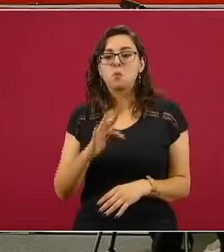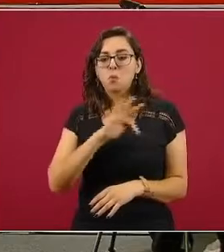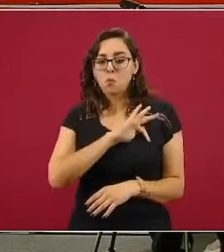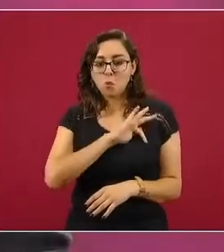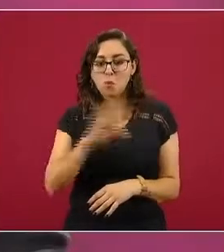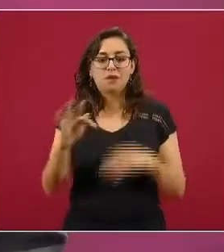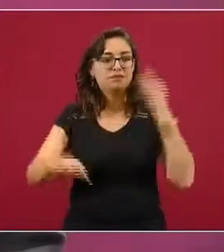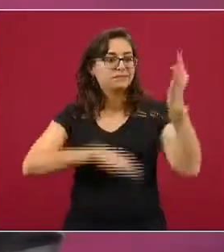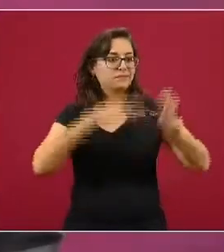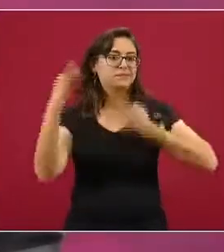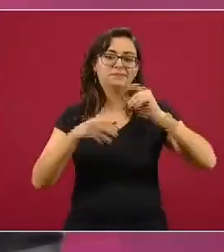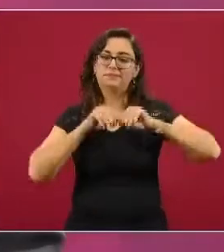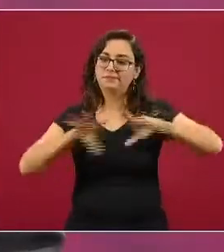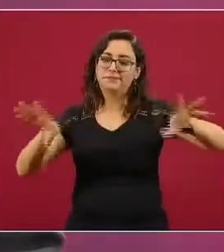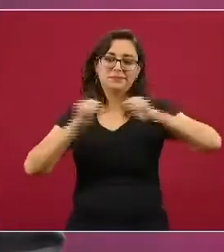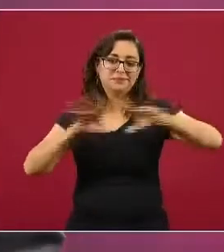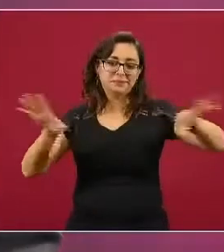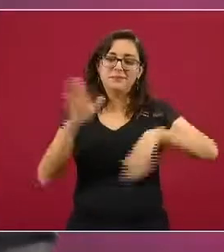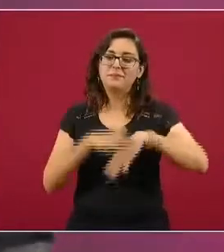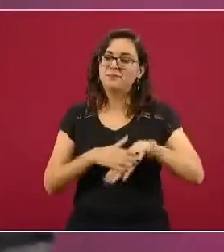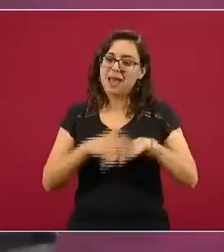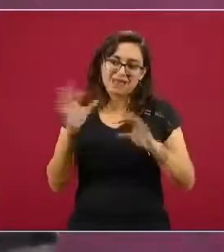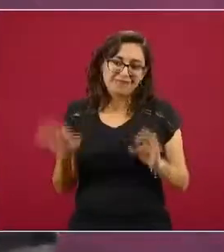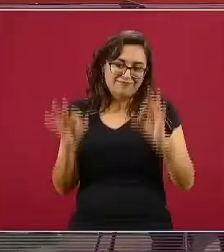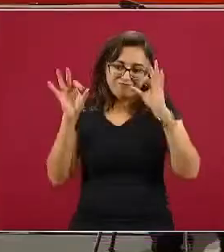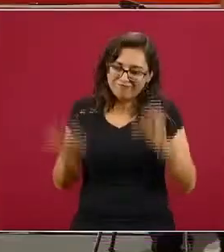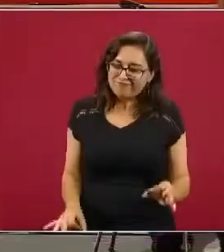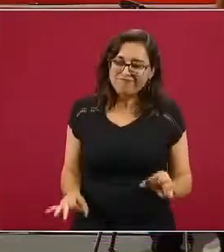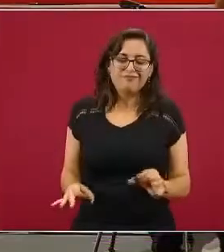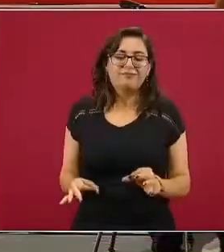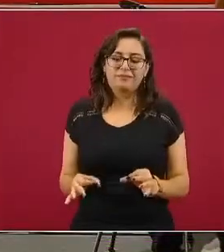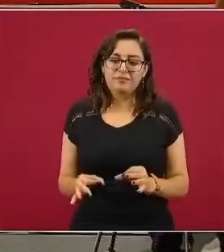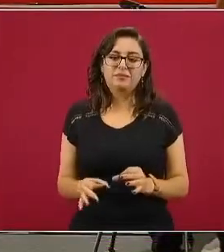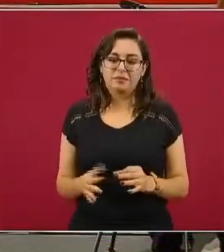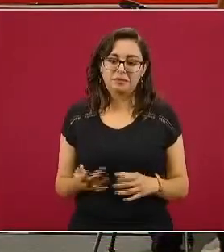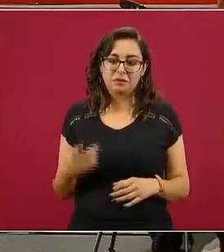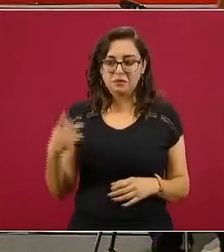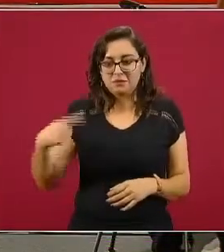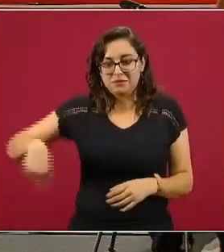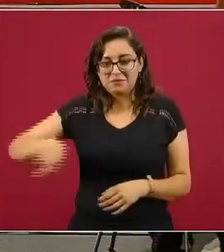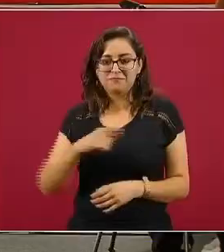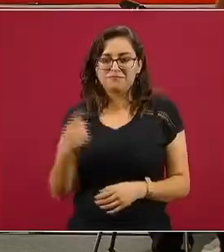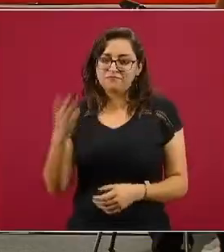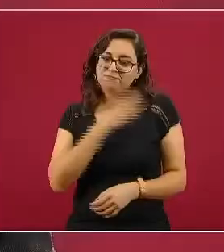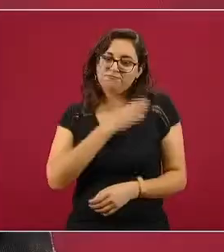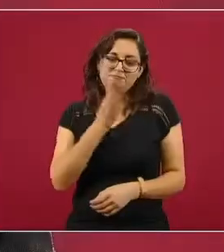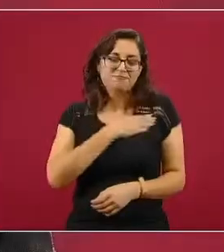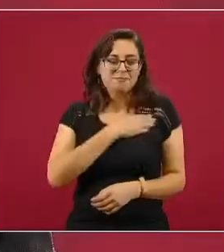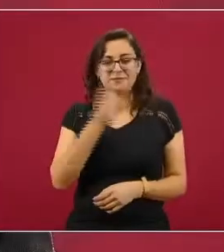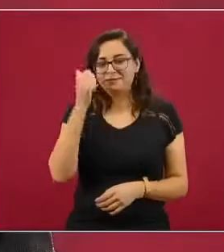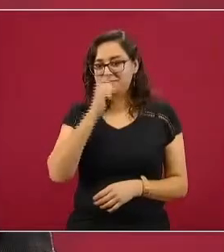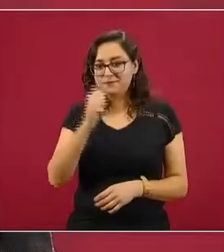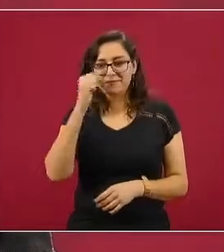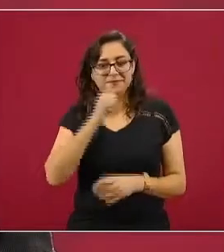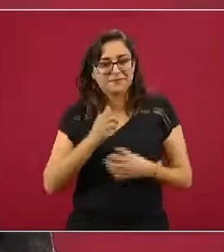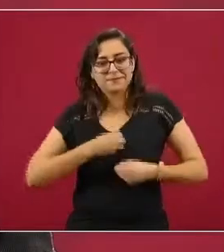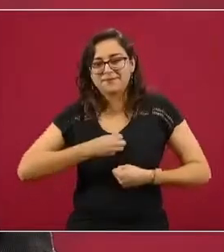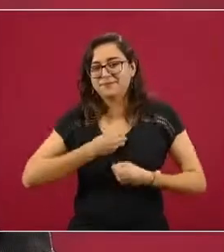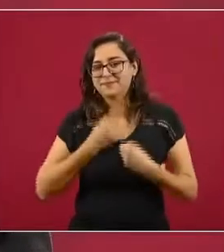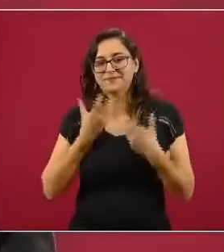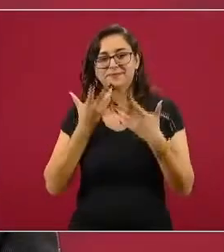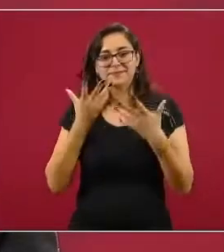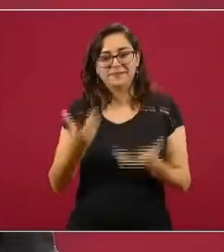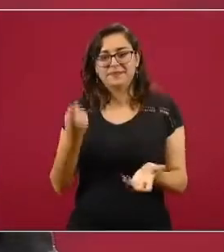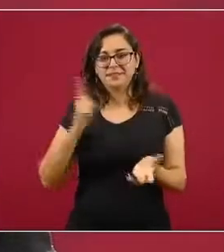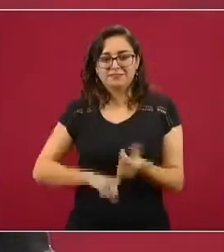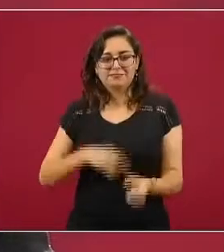unos propagadores maravillosos de las mejores causas, dado su espíritu tan noble y su frescura que está entrañada